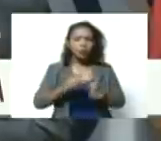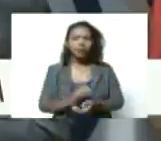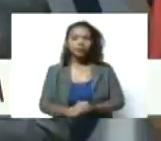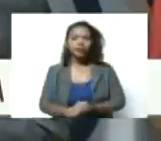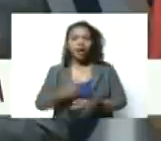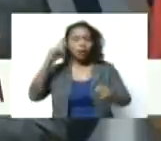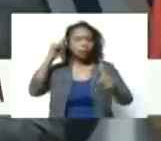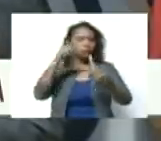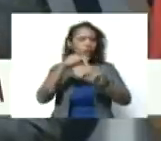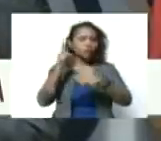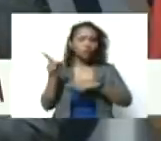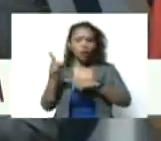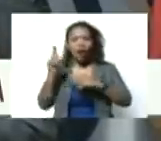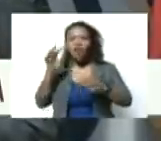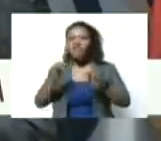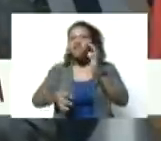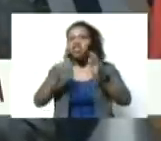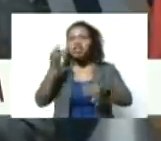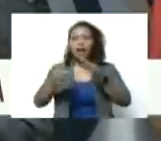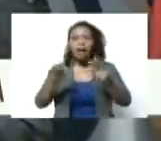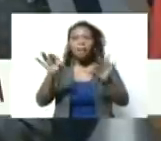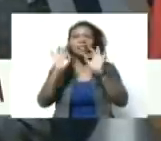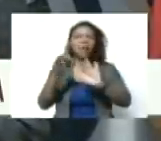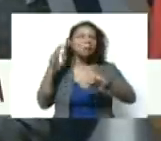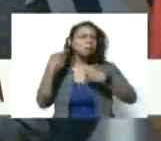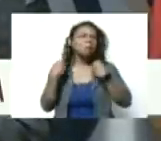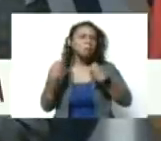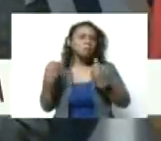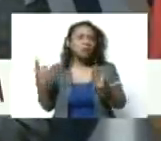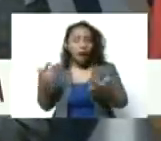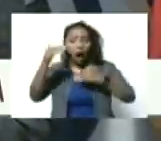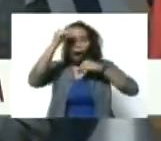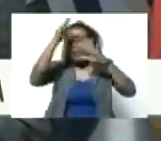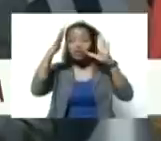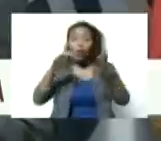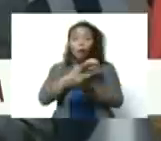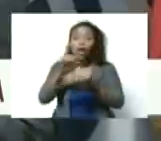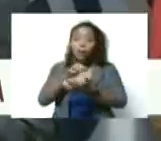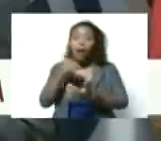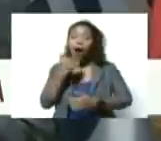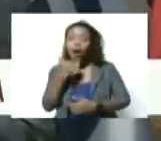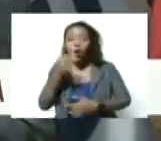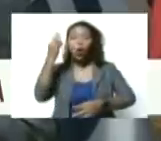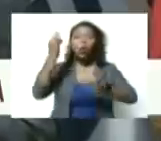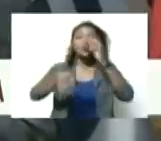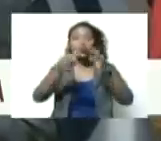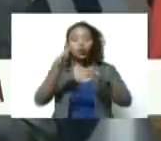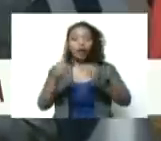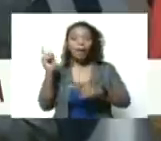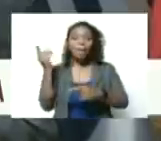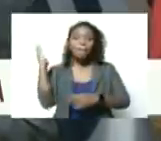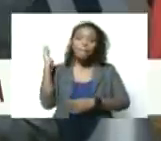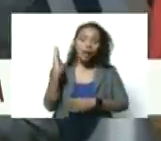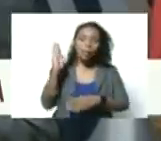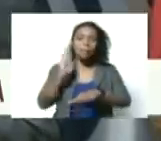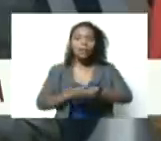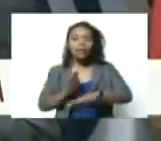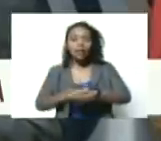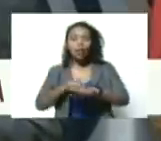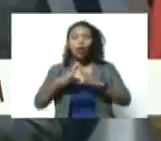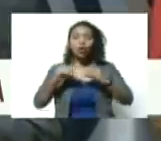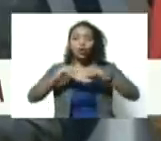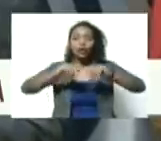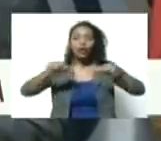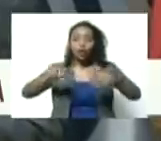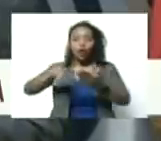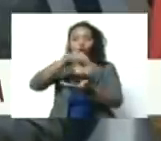de la creación de esta Fiscalía especializada es atender los conflictos judiciales que han venido suscitándose en todo el territorio